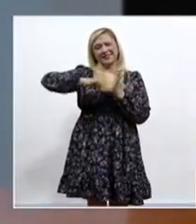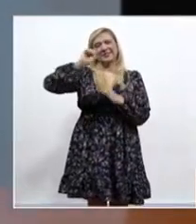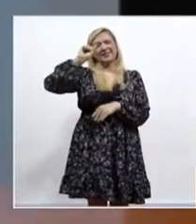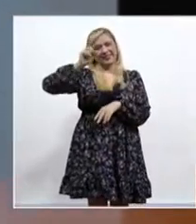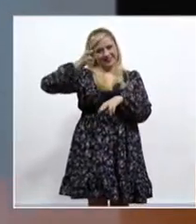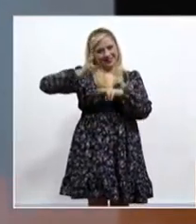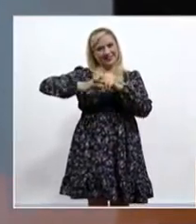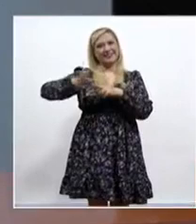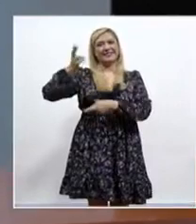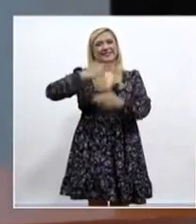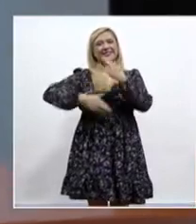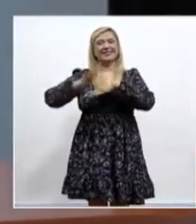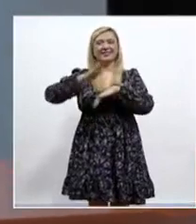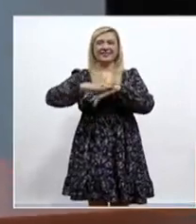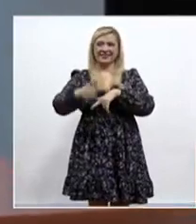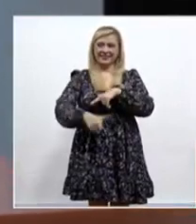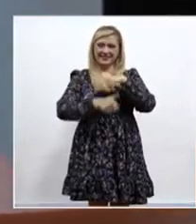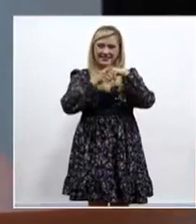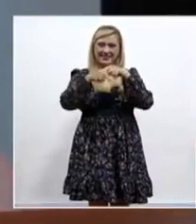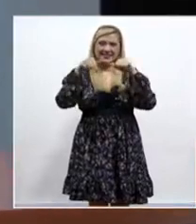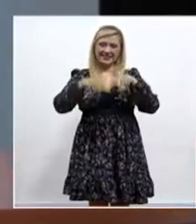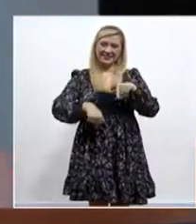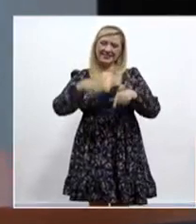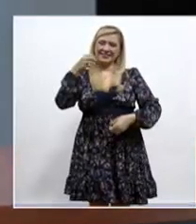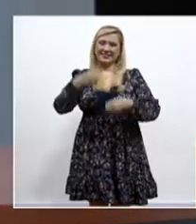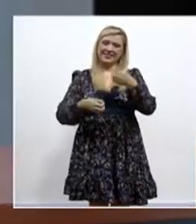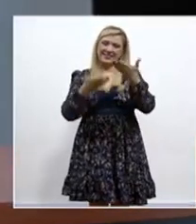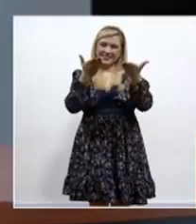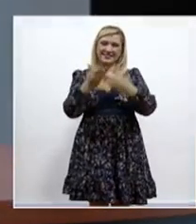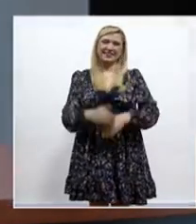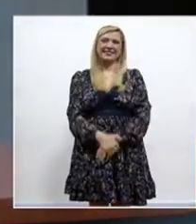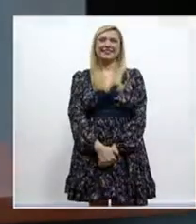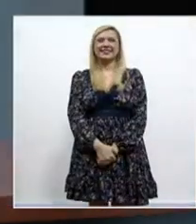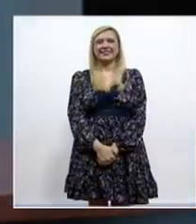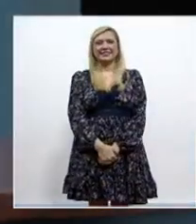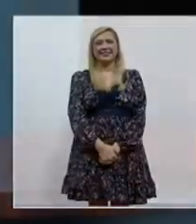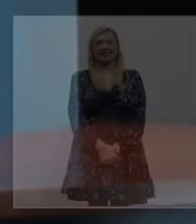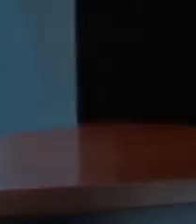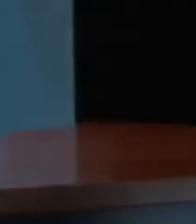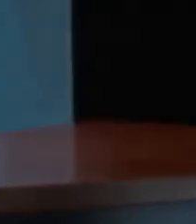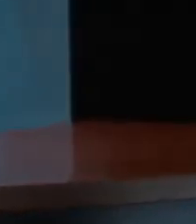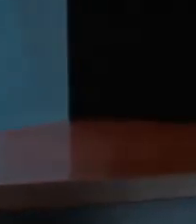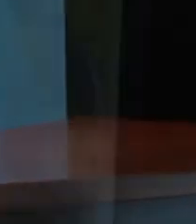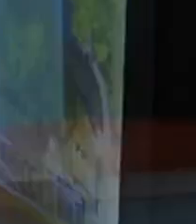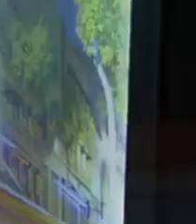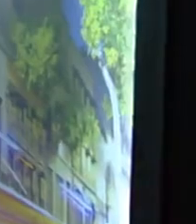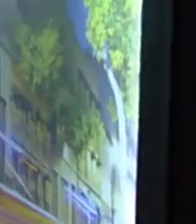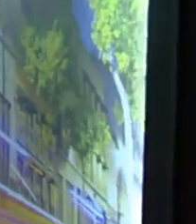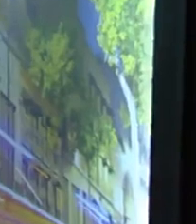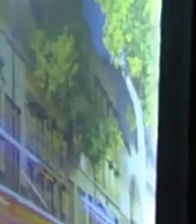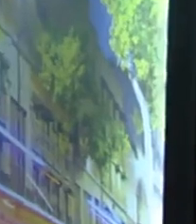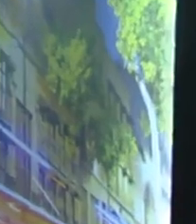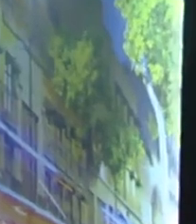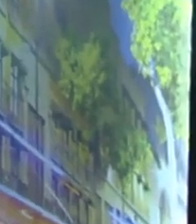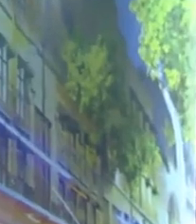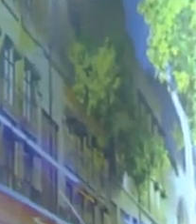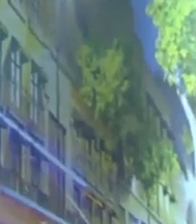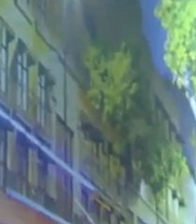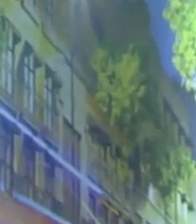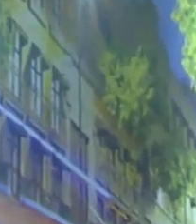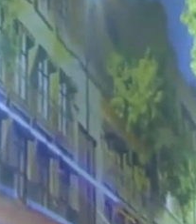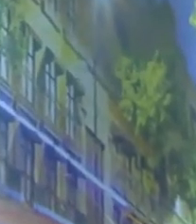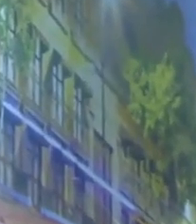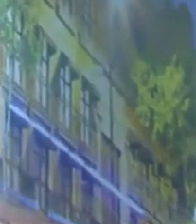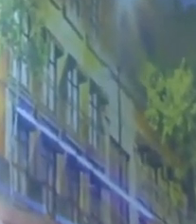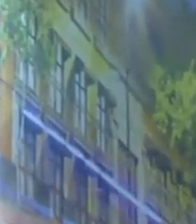individuales de particulares sobre posibles violaciones a la Convención e investiga sobre situaciones graves o violaciones sistemáticas de los